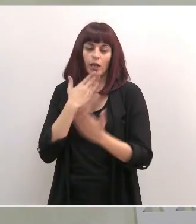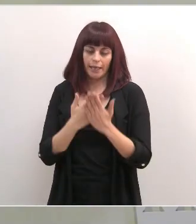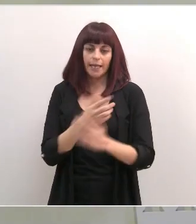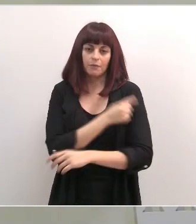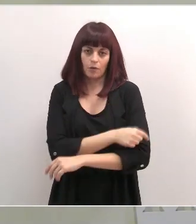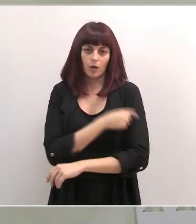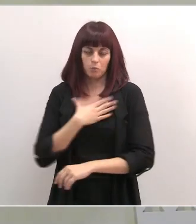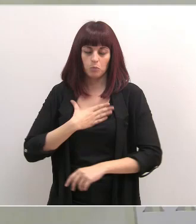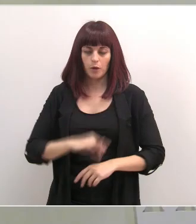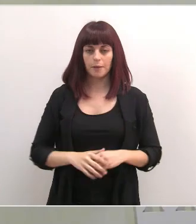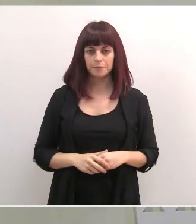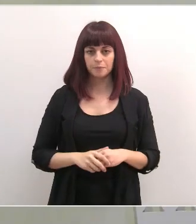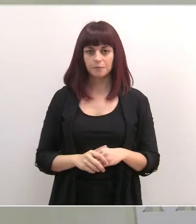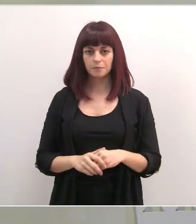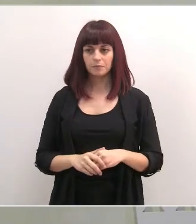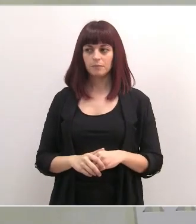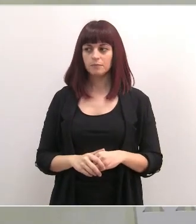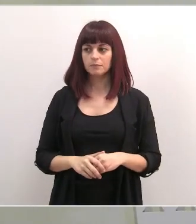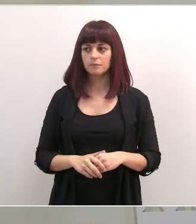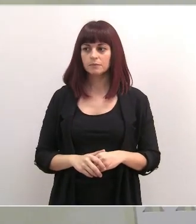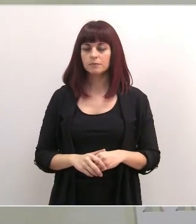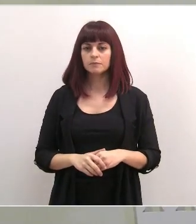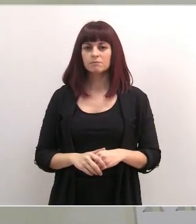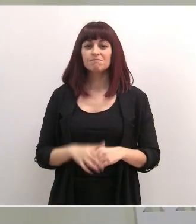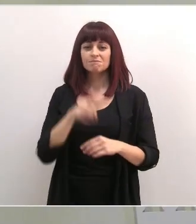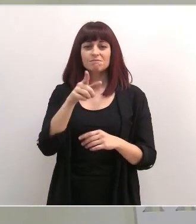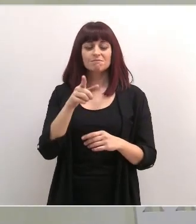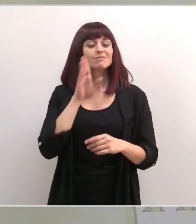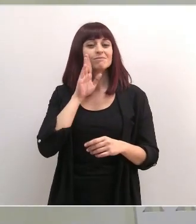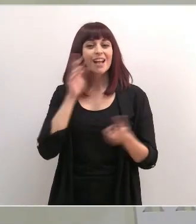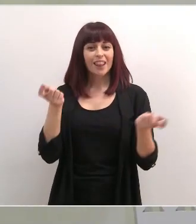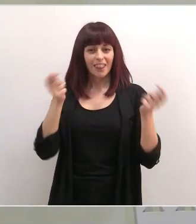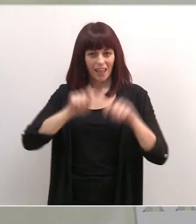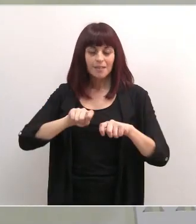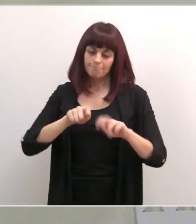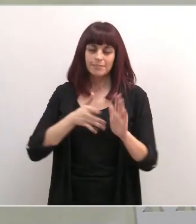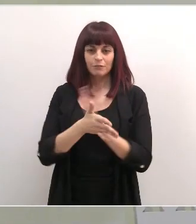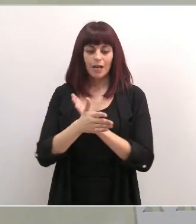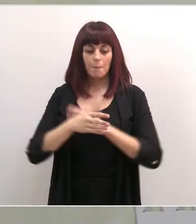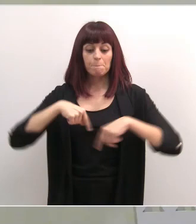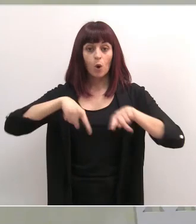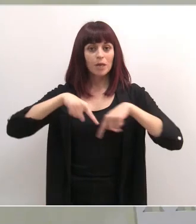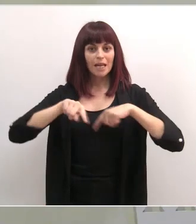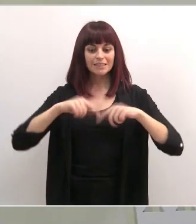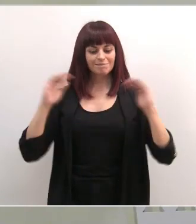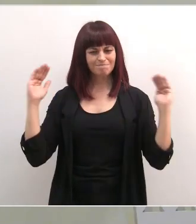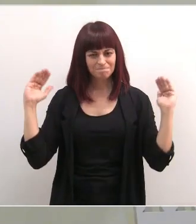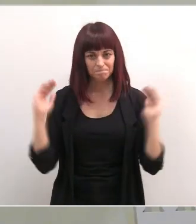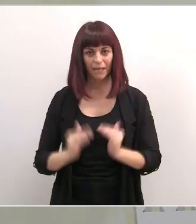se les pueda administrar, ¿no? Respecto al cierre, efectivamente, se trata de disminuir la movilidad lo más posible